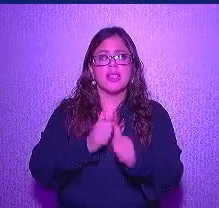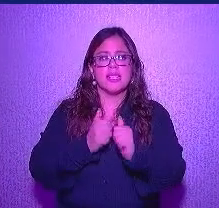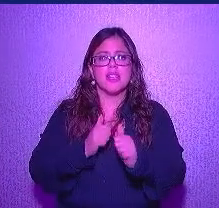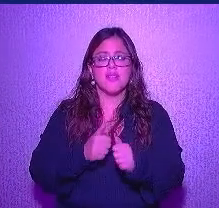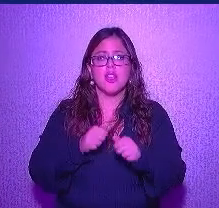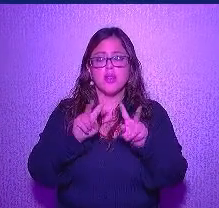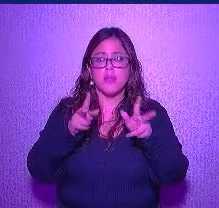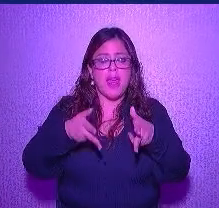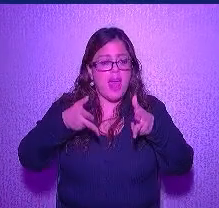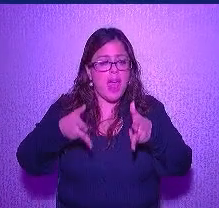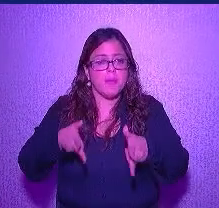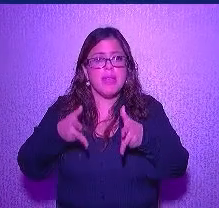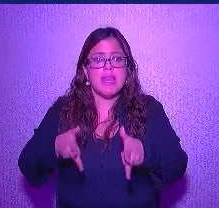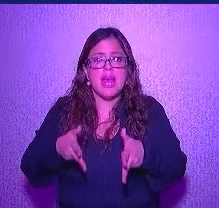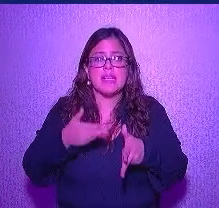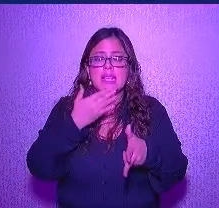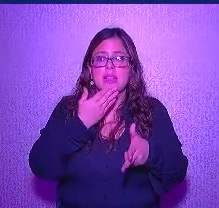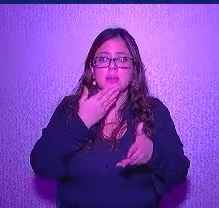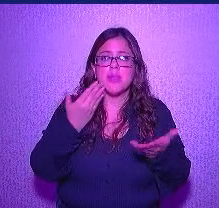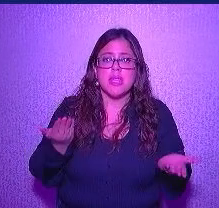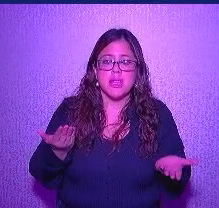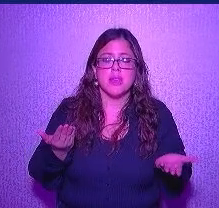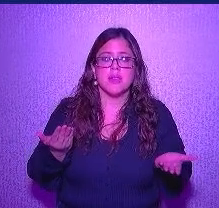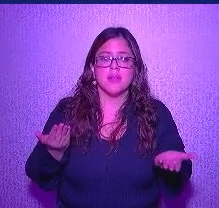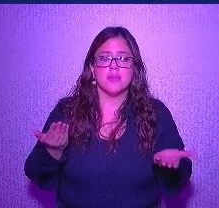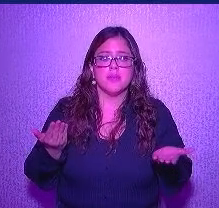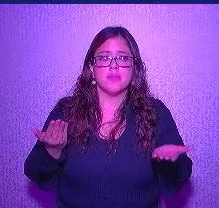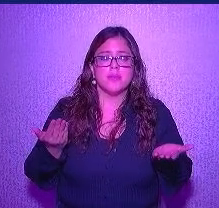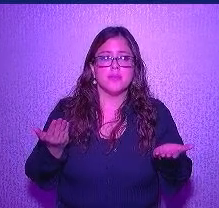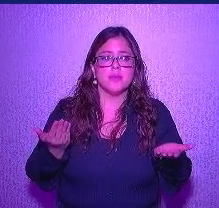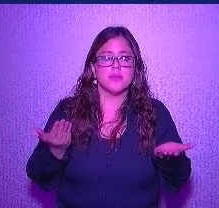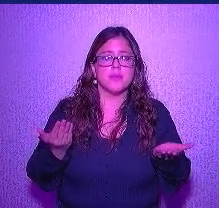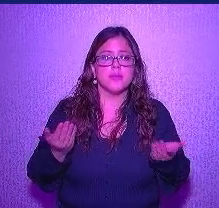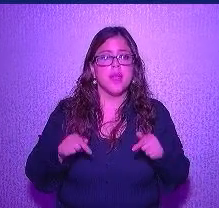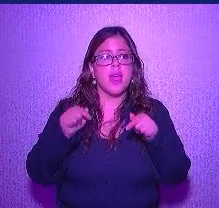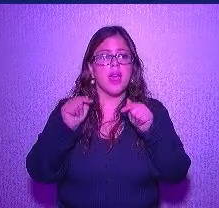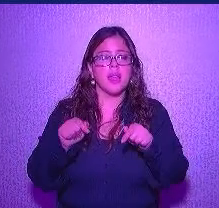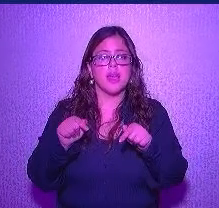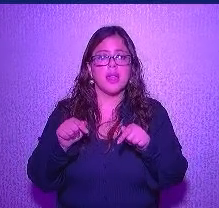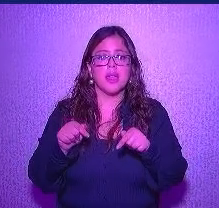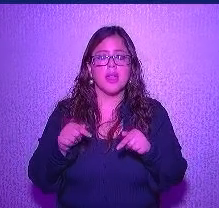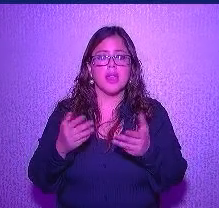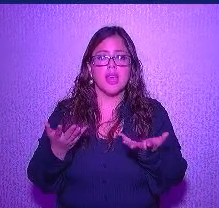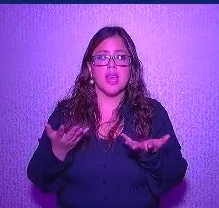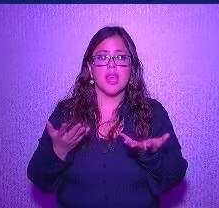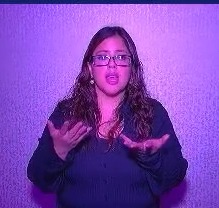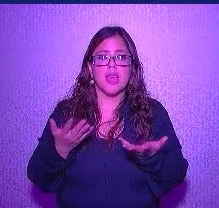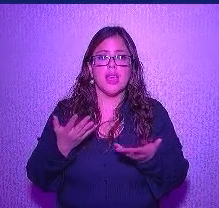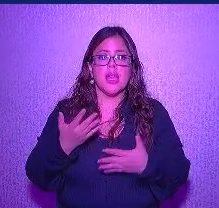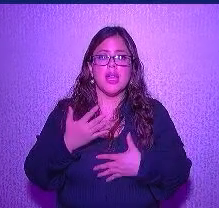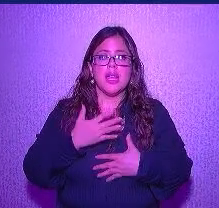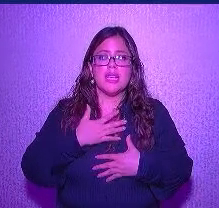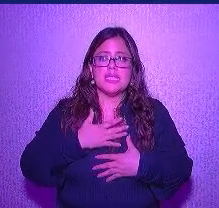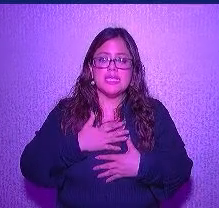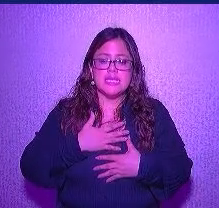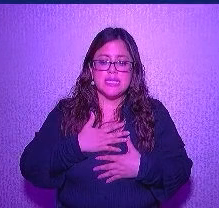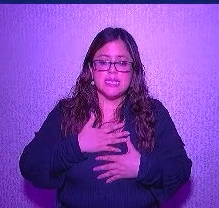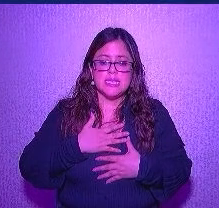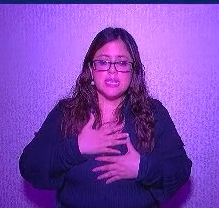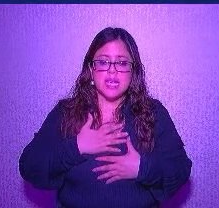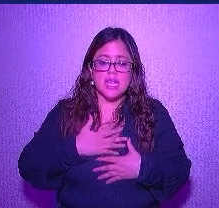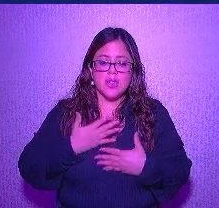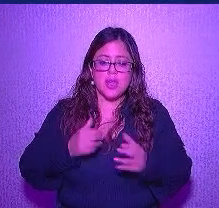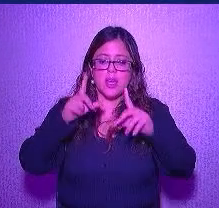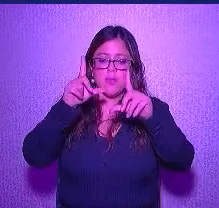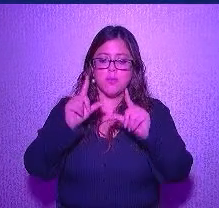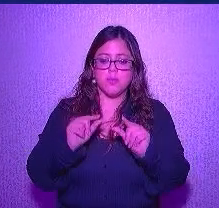amenazas técnicamente hablando se ha deseado una reducción continua de esas